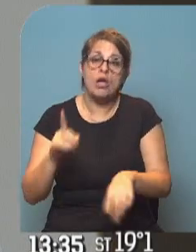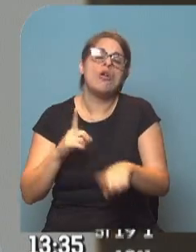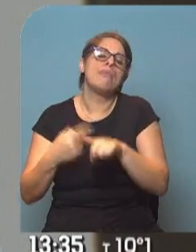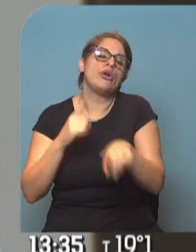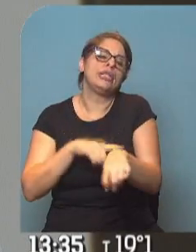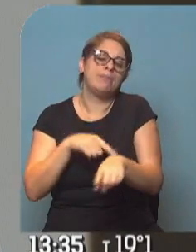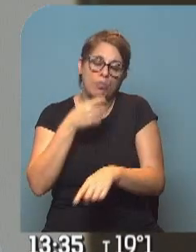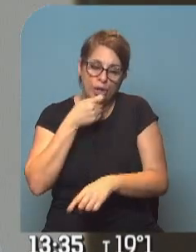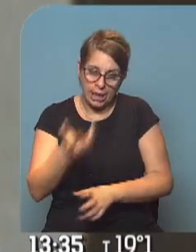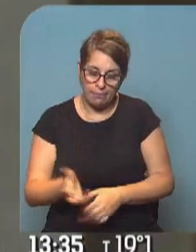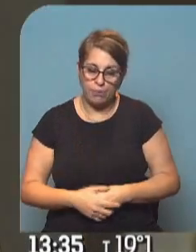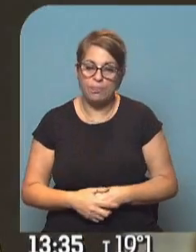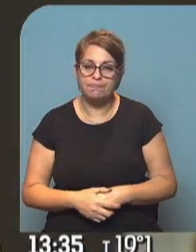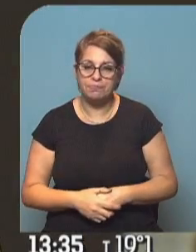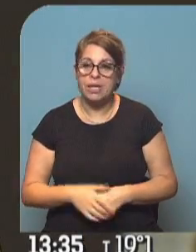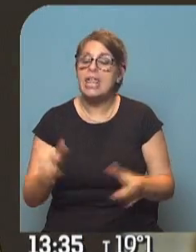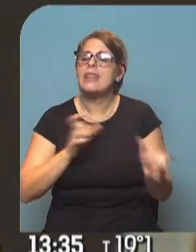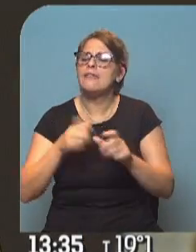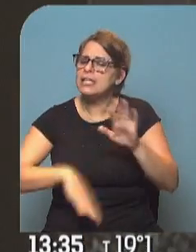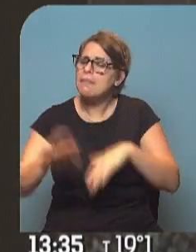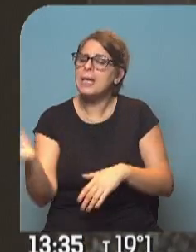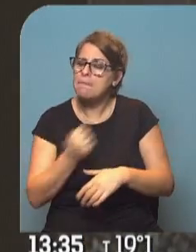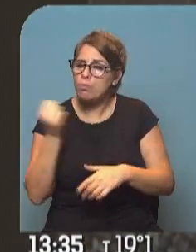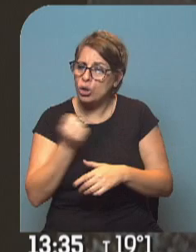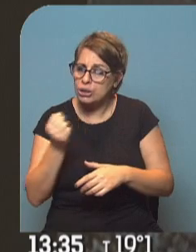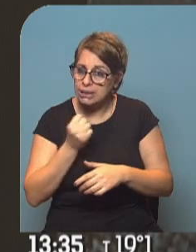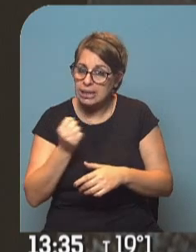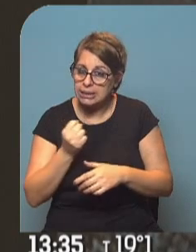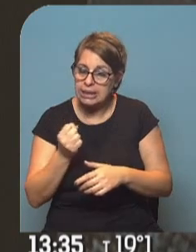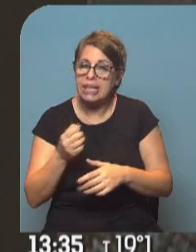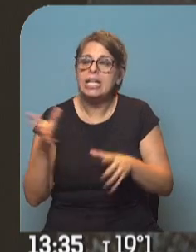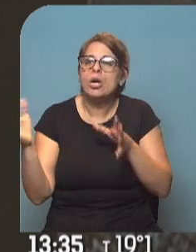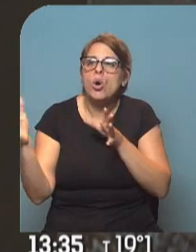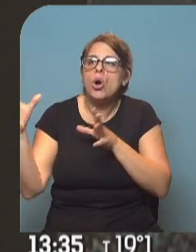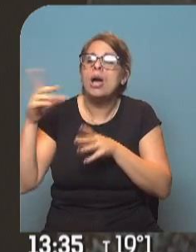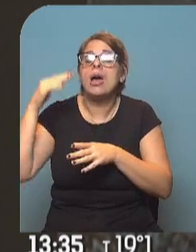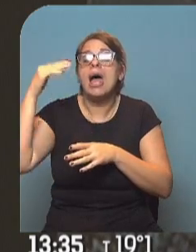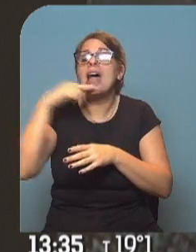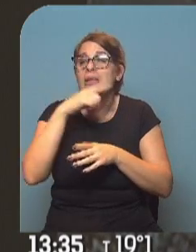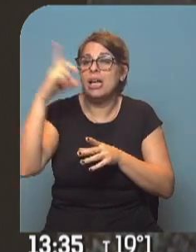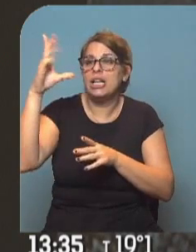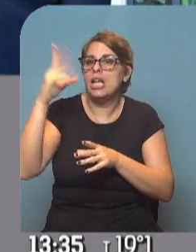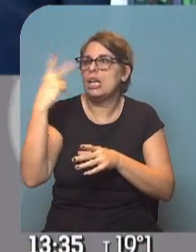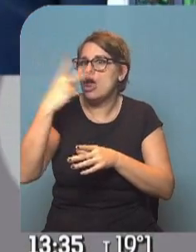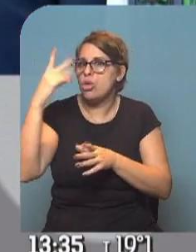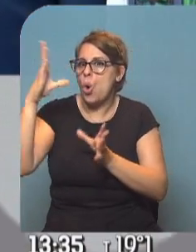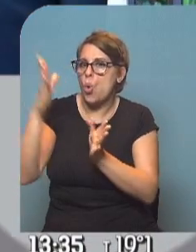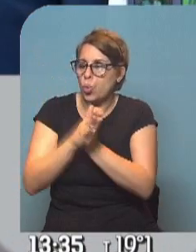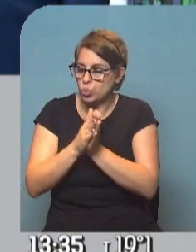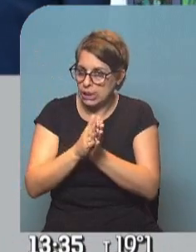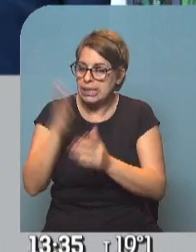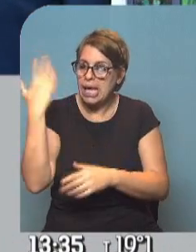por ejemplo. Claro, creo que la diferencia principal con la unificación o la anexión de las dos Alemanias en su momento fue que